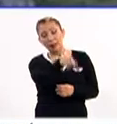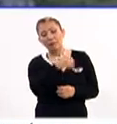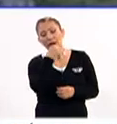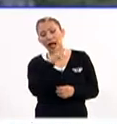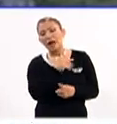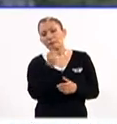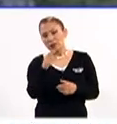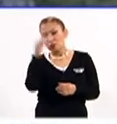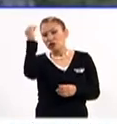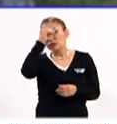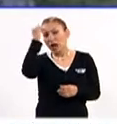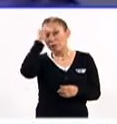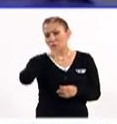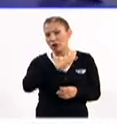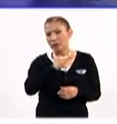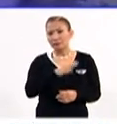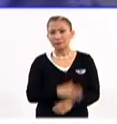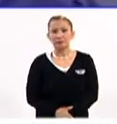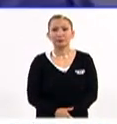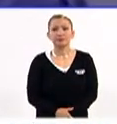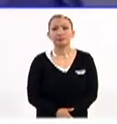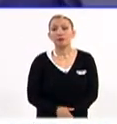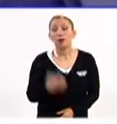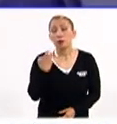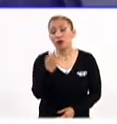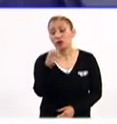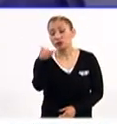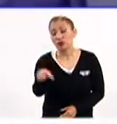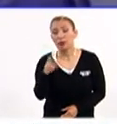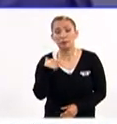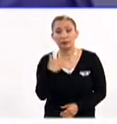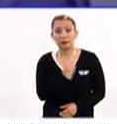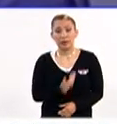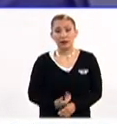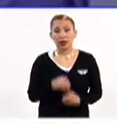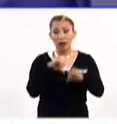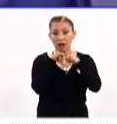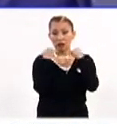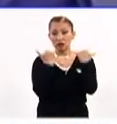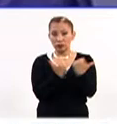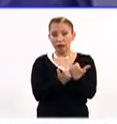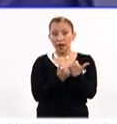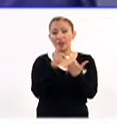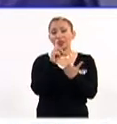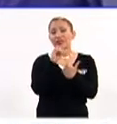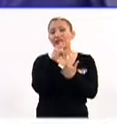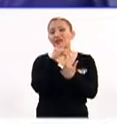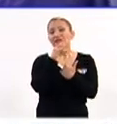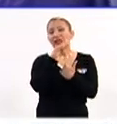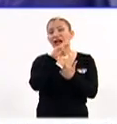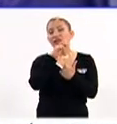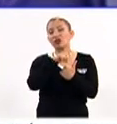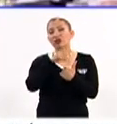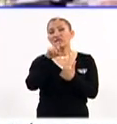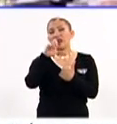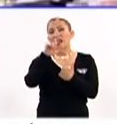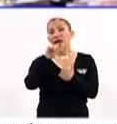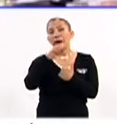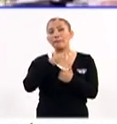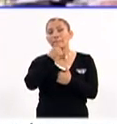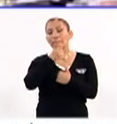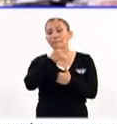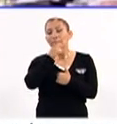reside la parte sabia de la humanidad. Así logró convertirse en la presidenta de la Asociación Dignificación de la Vejez.